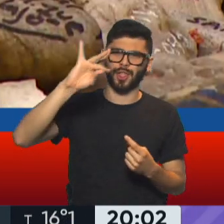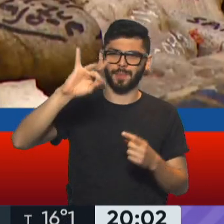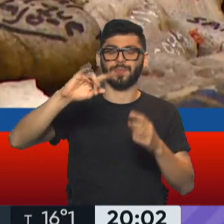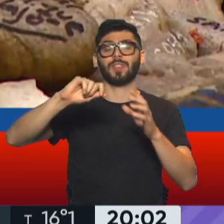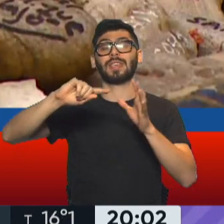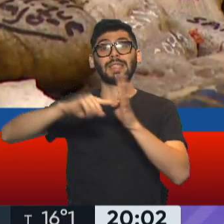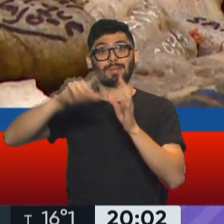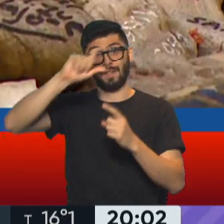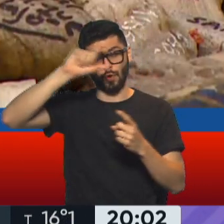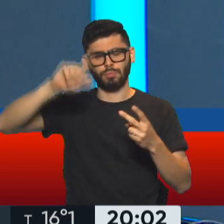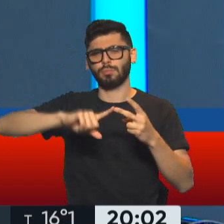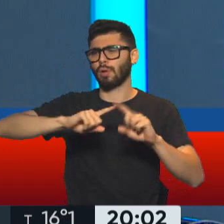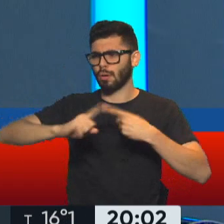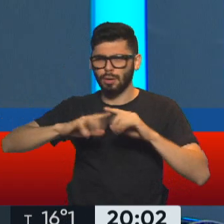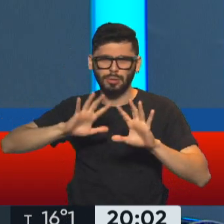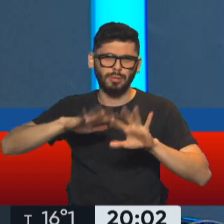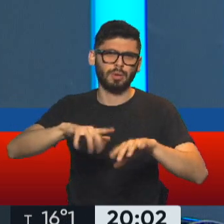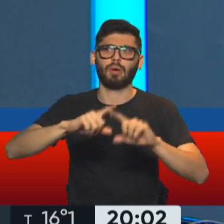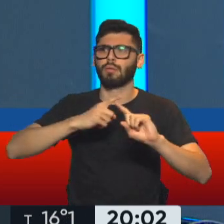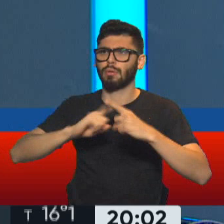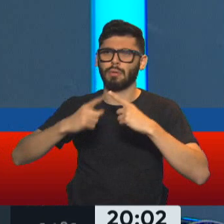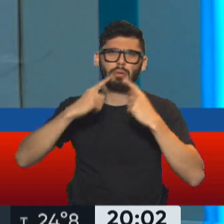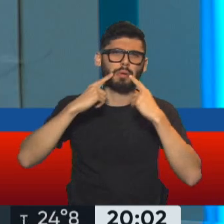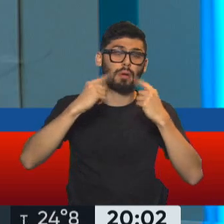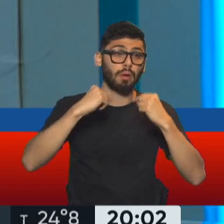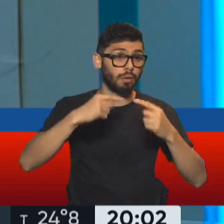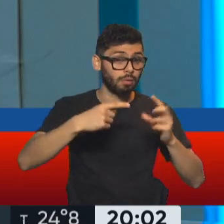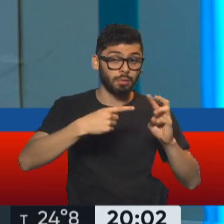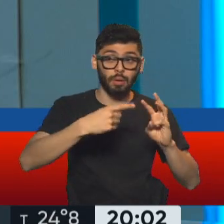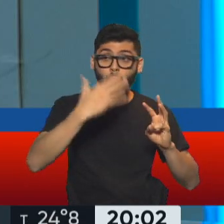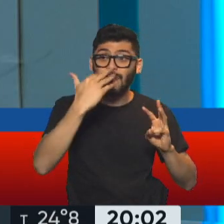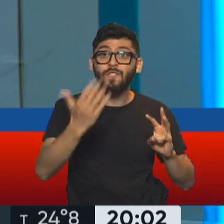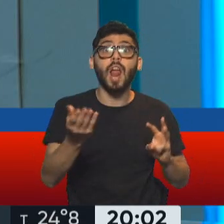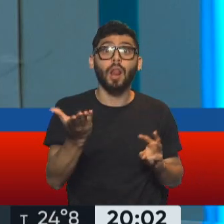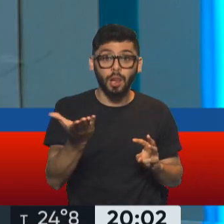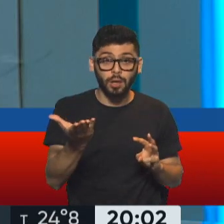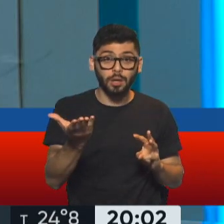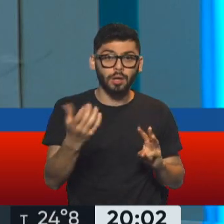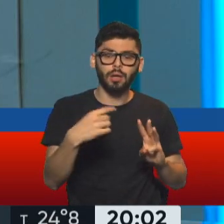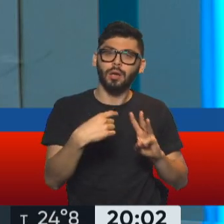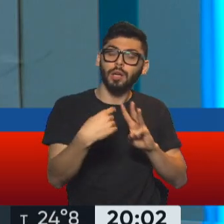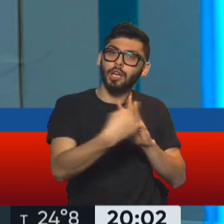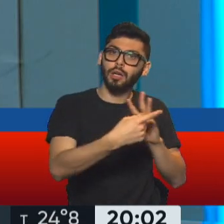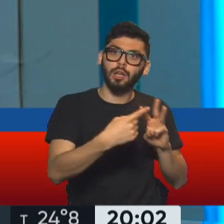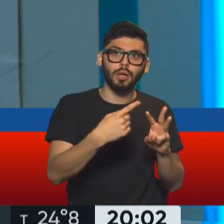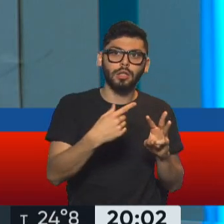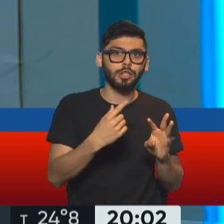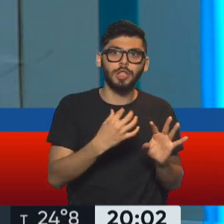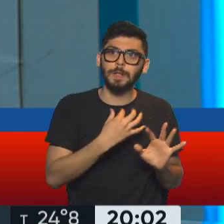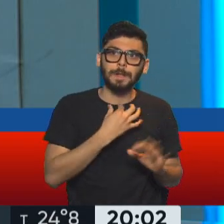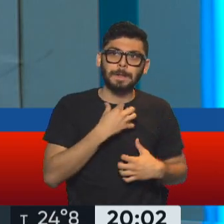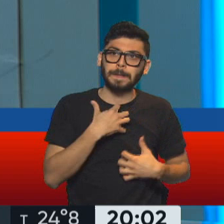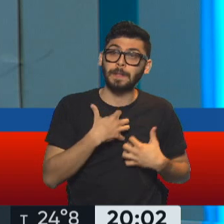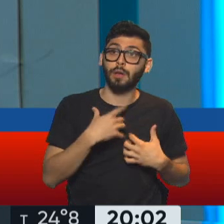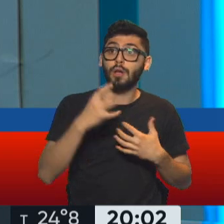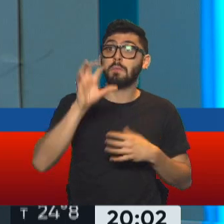armaron manifestaciones, armaron protestas y este es el resultado. No podían soportar que la provincia